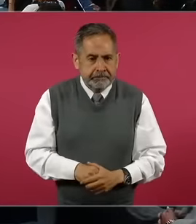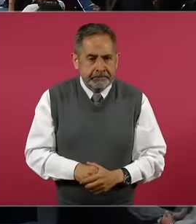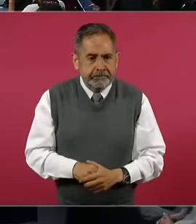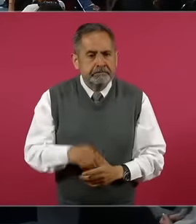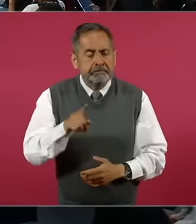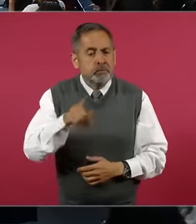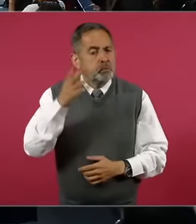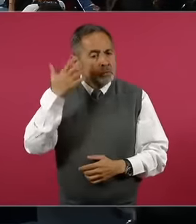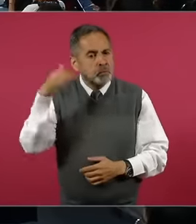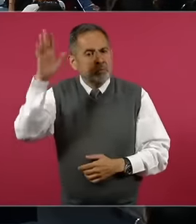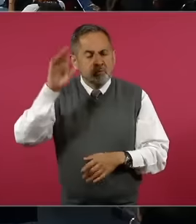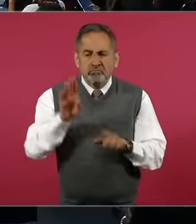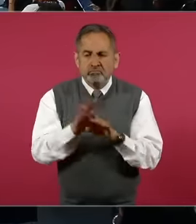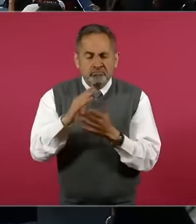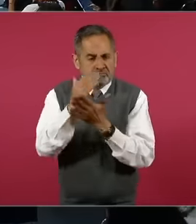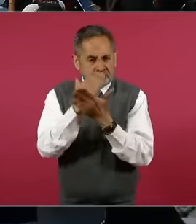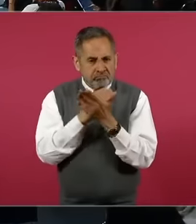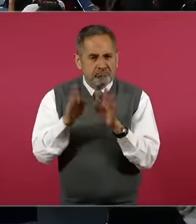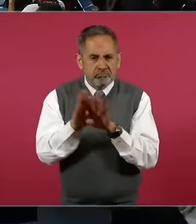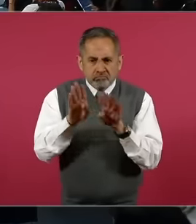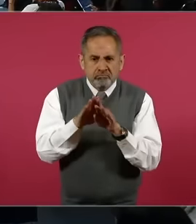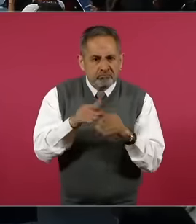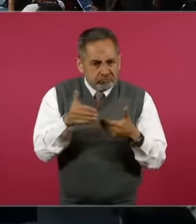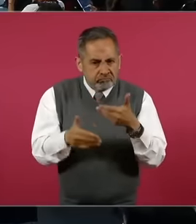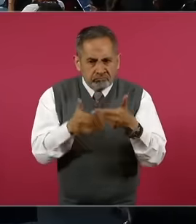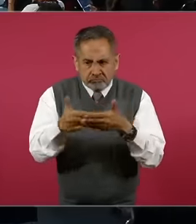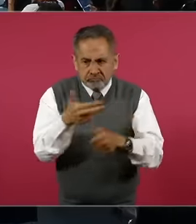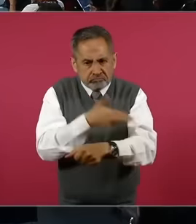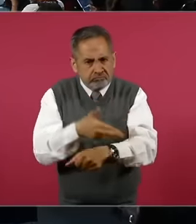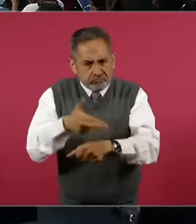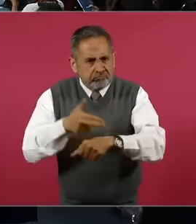se hubiesen evitado muchas cosas, se hubiese avanzado.